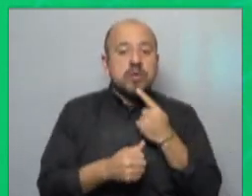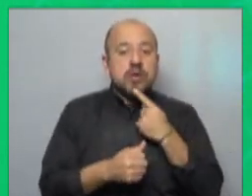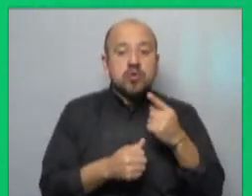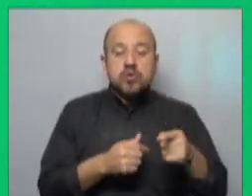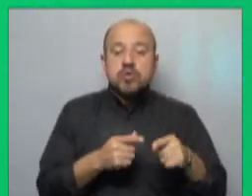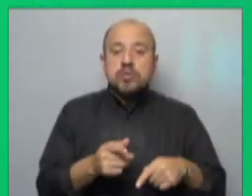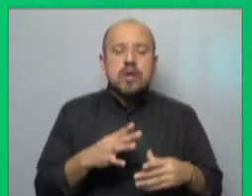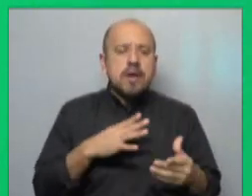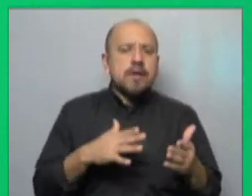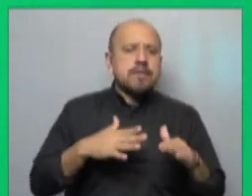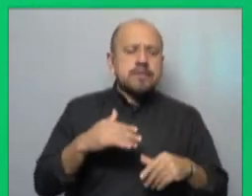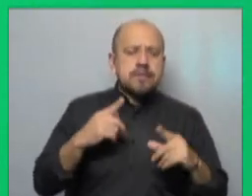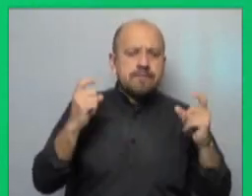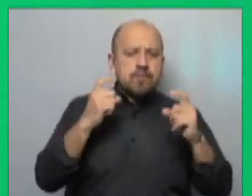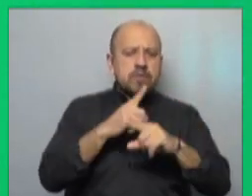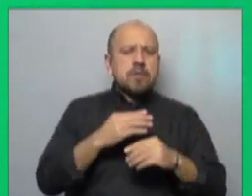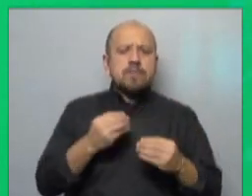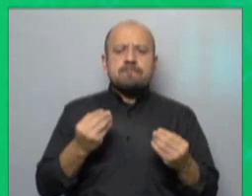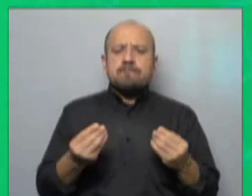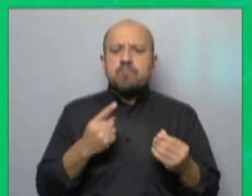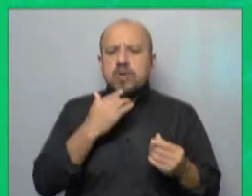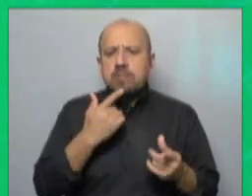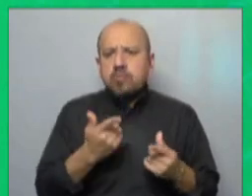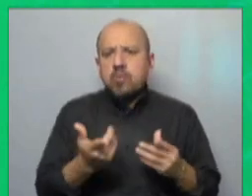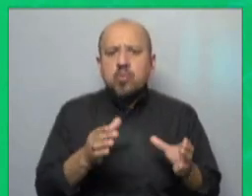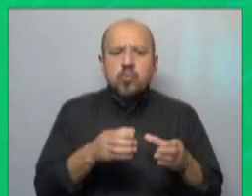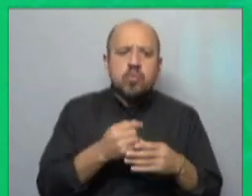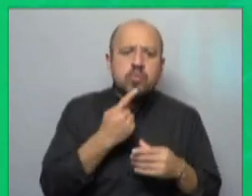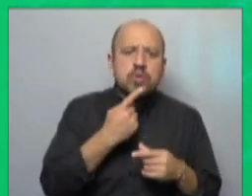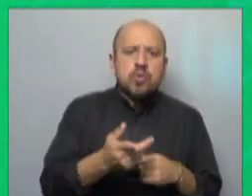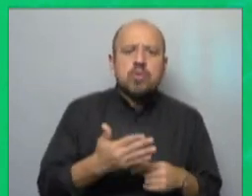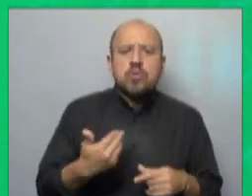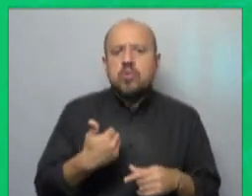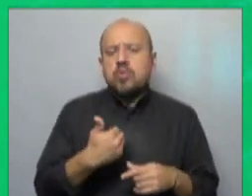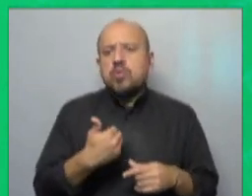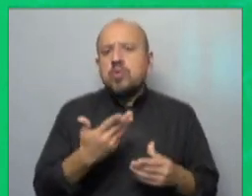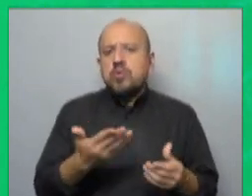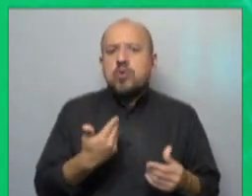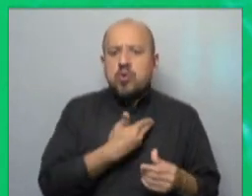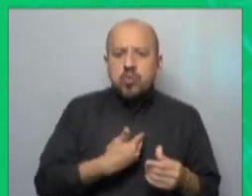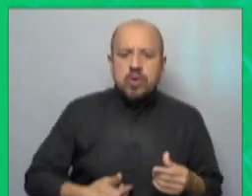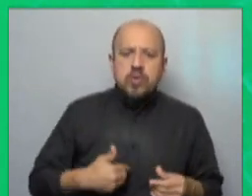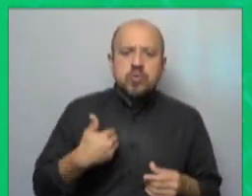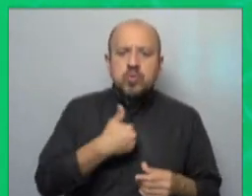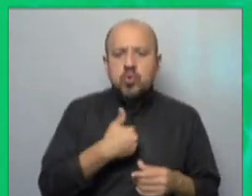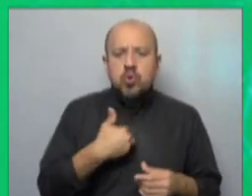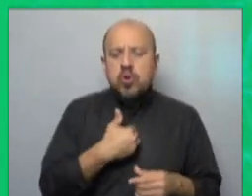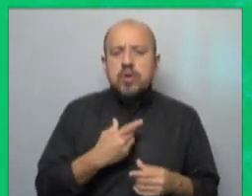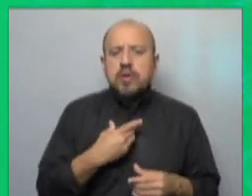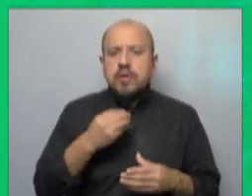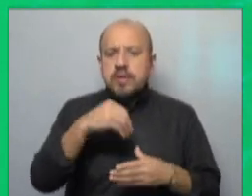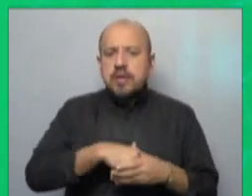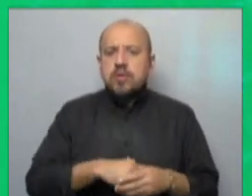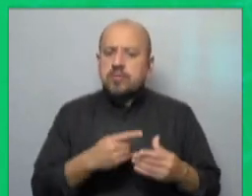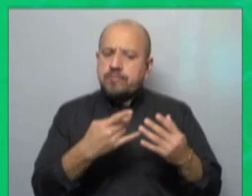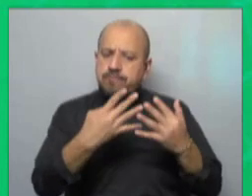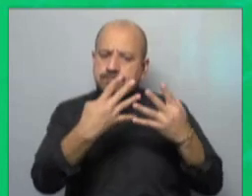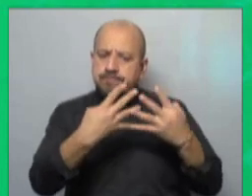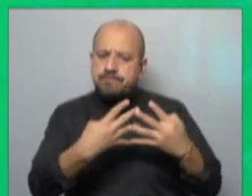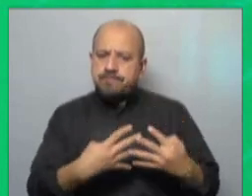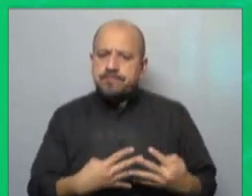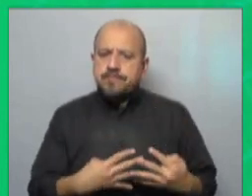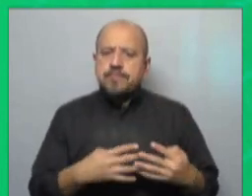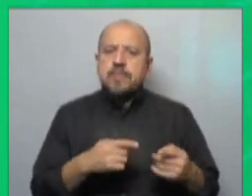genera dificultades en el rol y cuando un partido es gobierno en sus estructuras y estaba una discusión